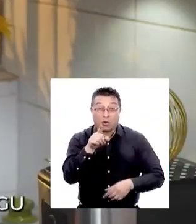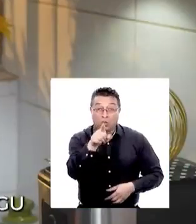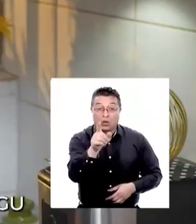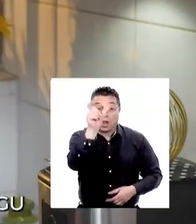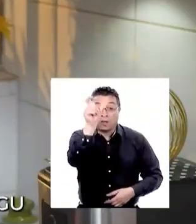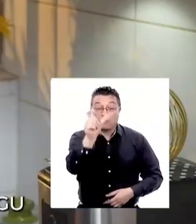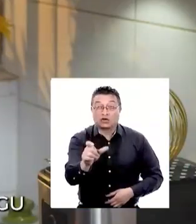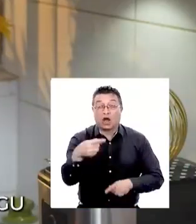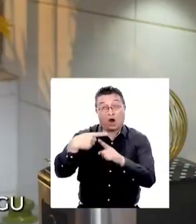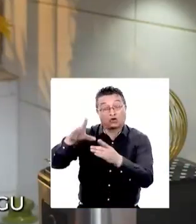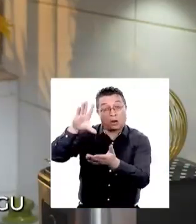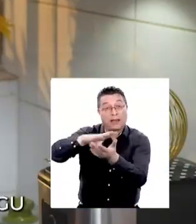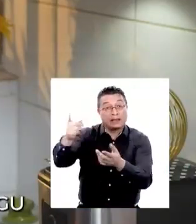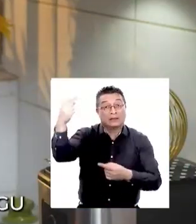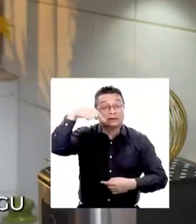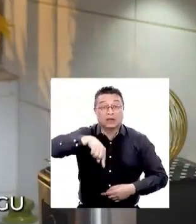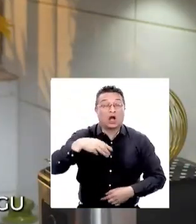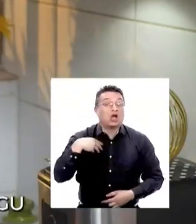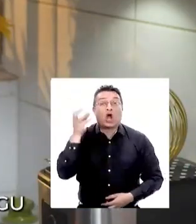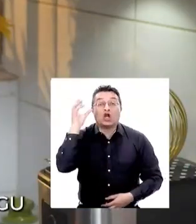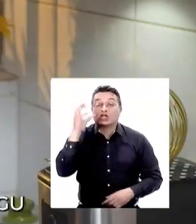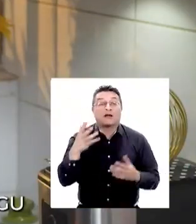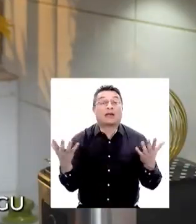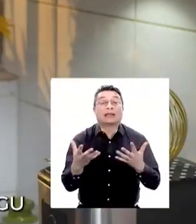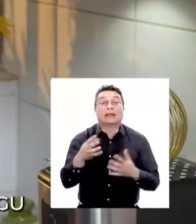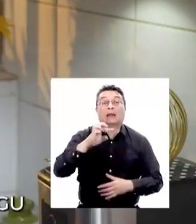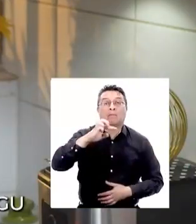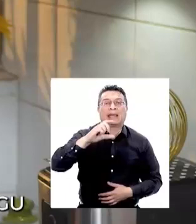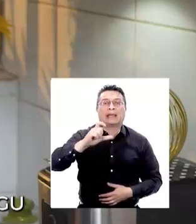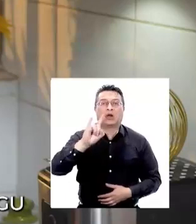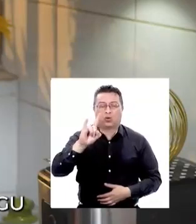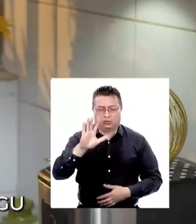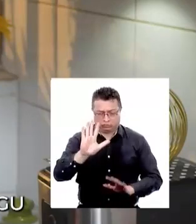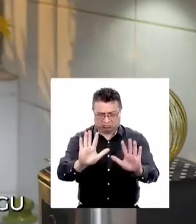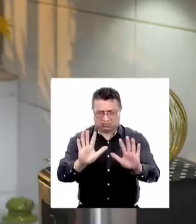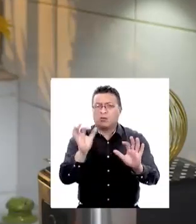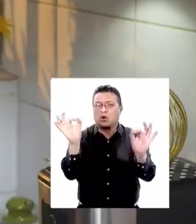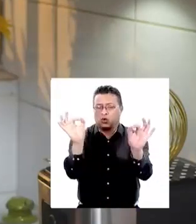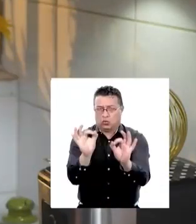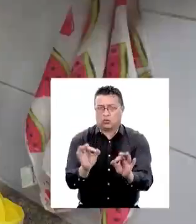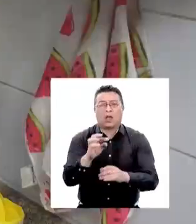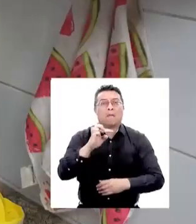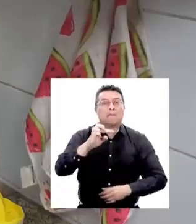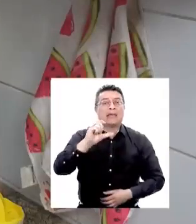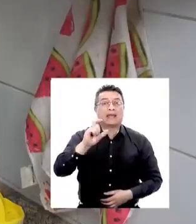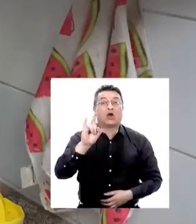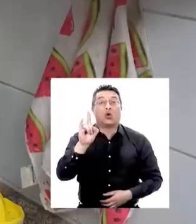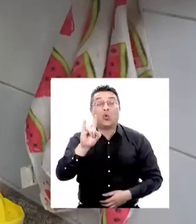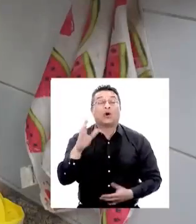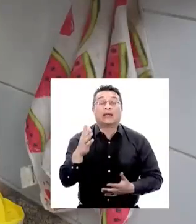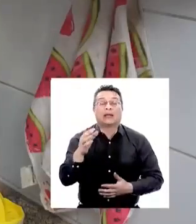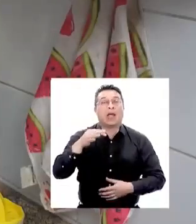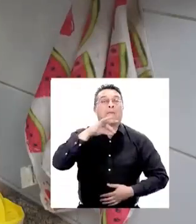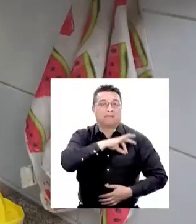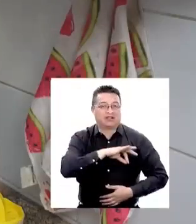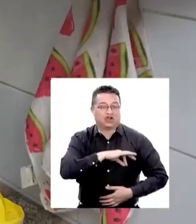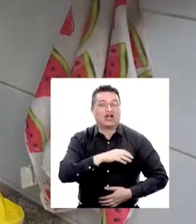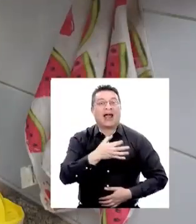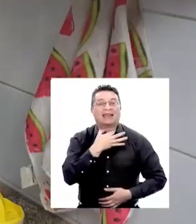Si usted es una persona migrante y no sabe qué es PGU, yo le explico. PGU es